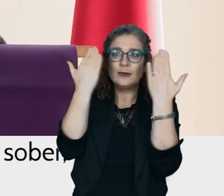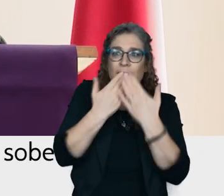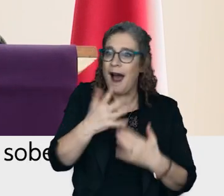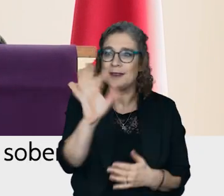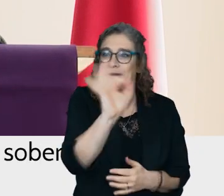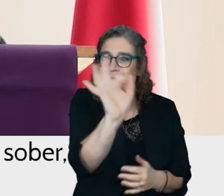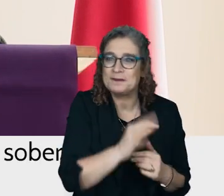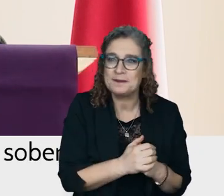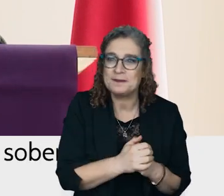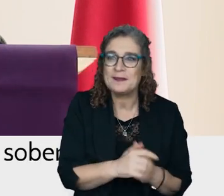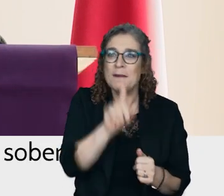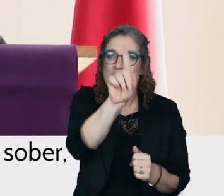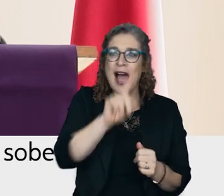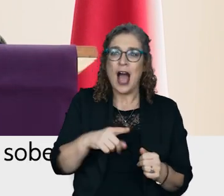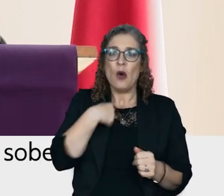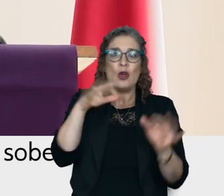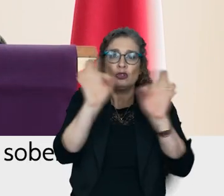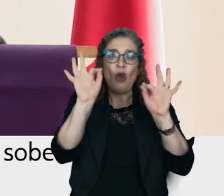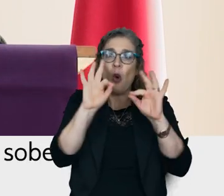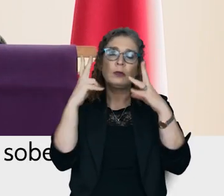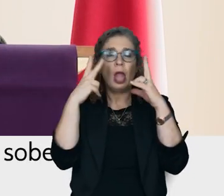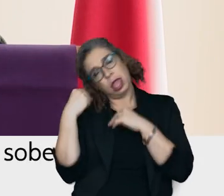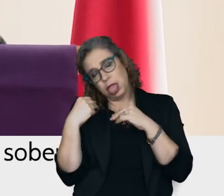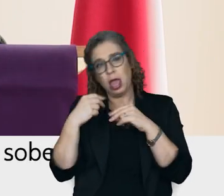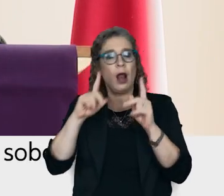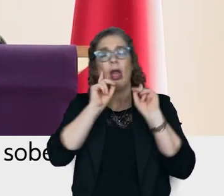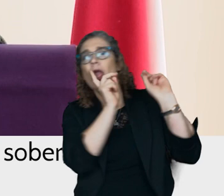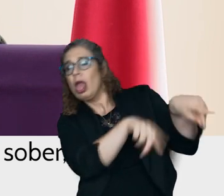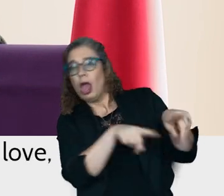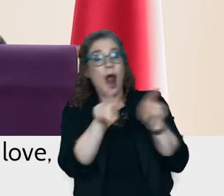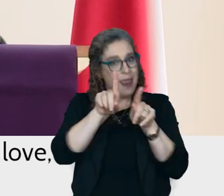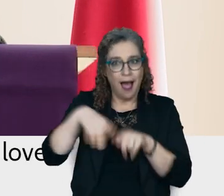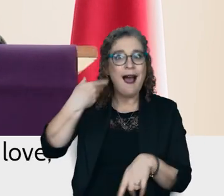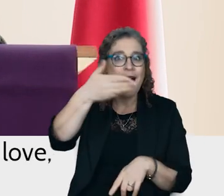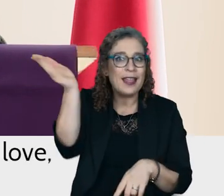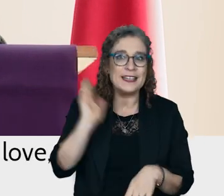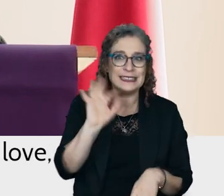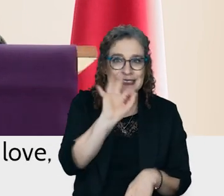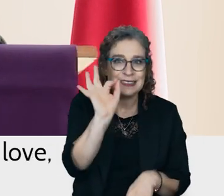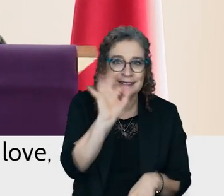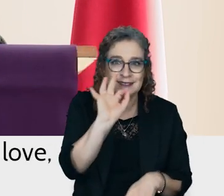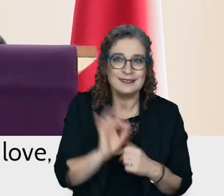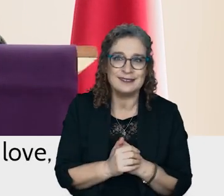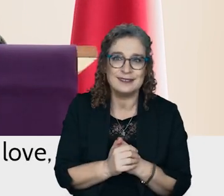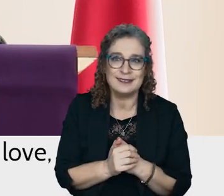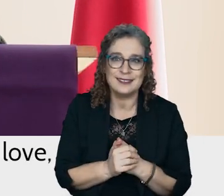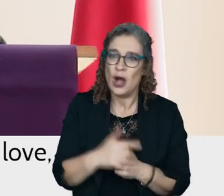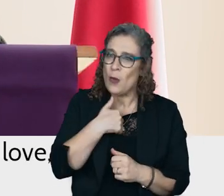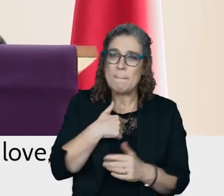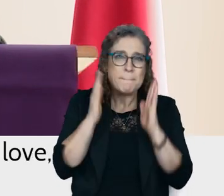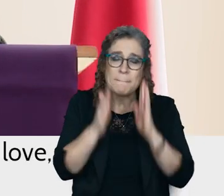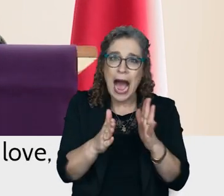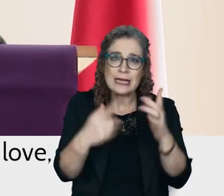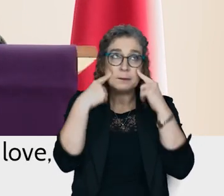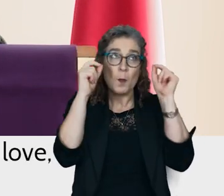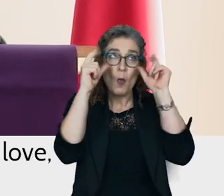Pero nosotros, que somos del día, debemos estar siempre en nuestro sano juicio. Debemos protegernos, como con una coraza,